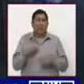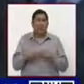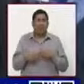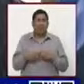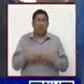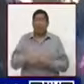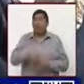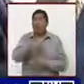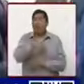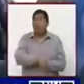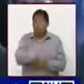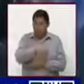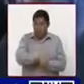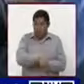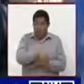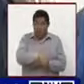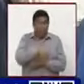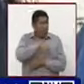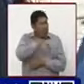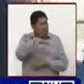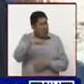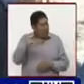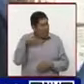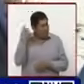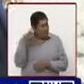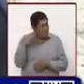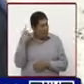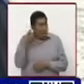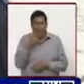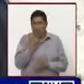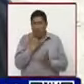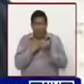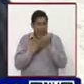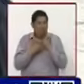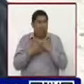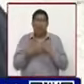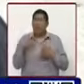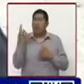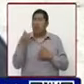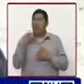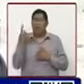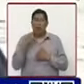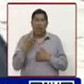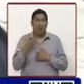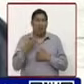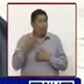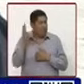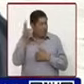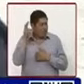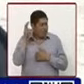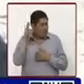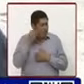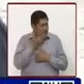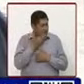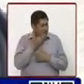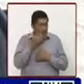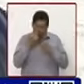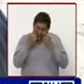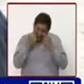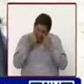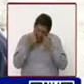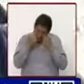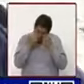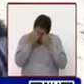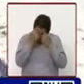Todas las noches siempre por aquí, siempre. Por eso no iré a ese camino. No, se escucha